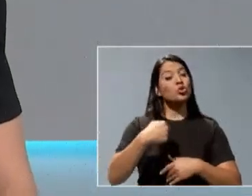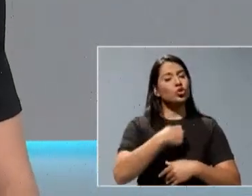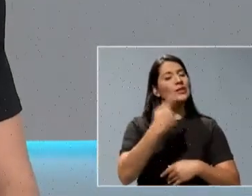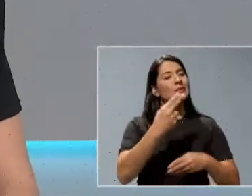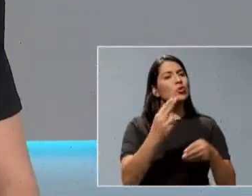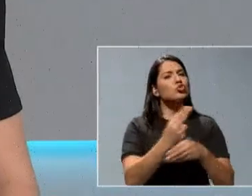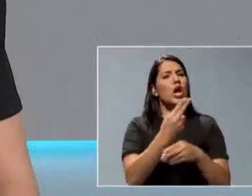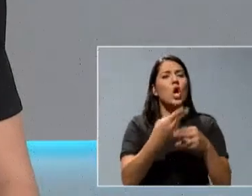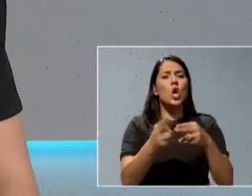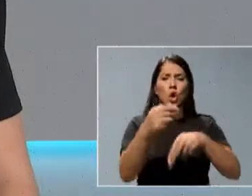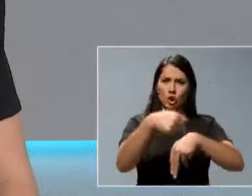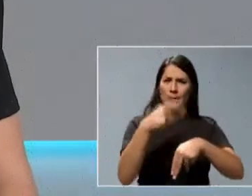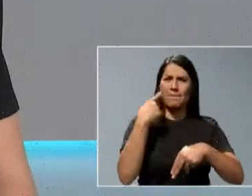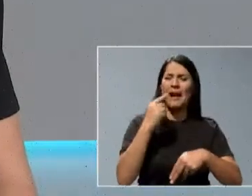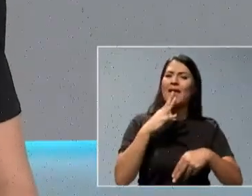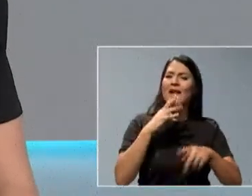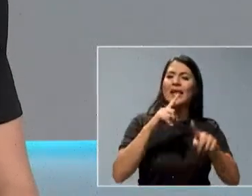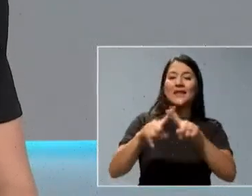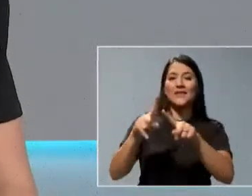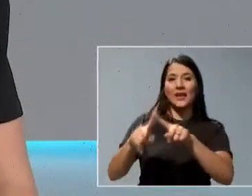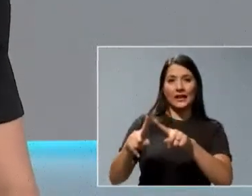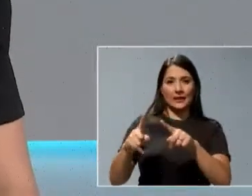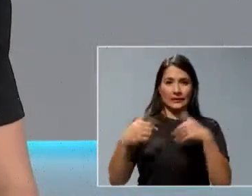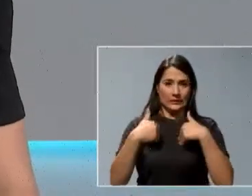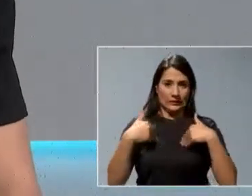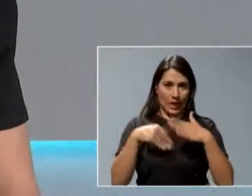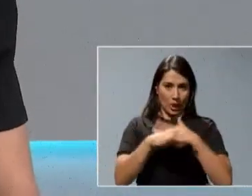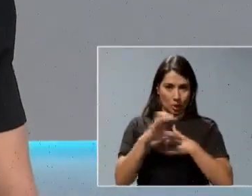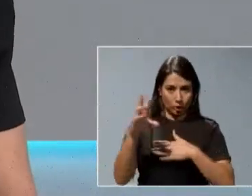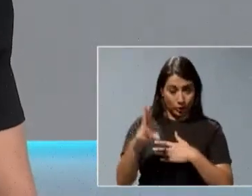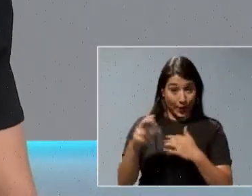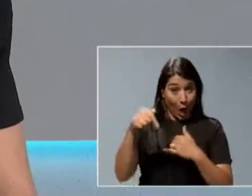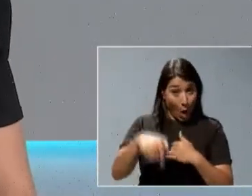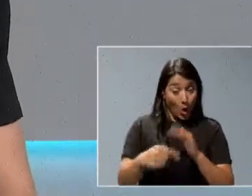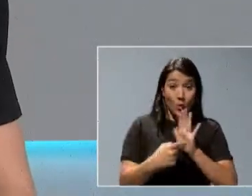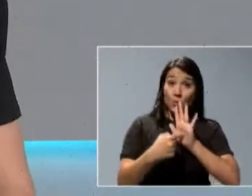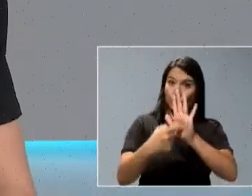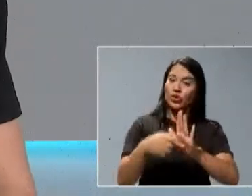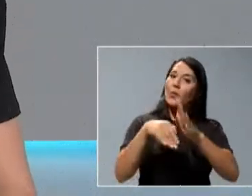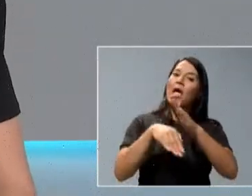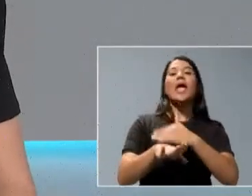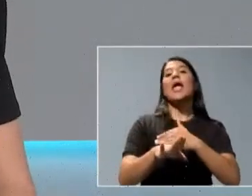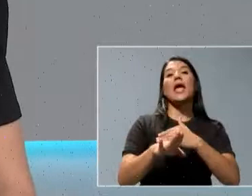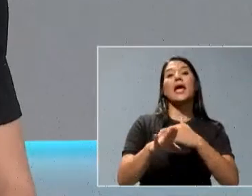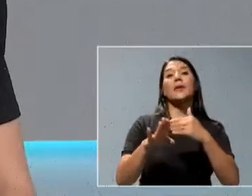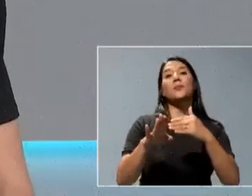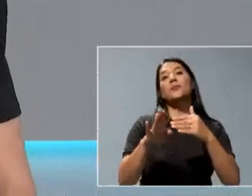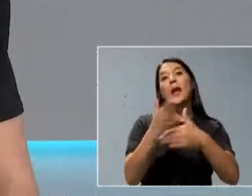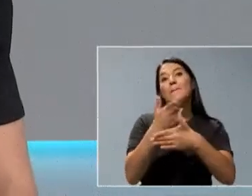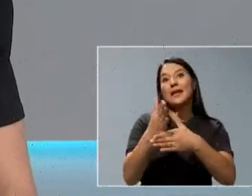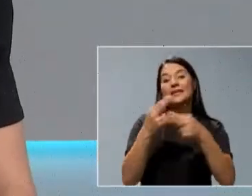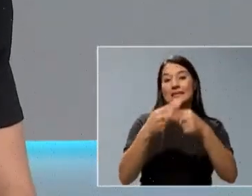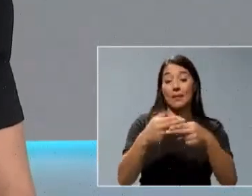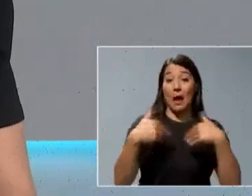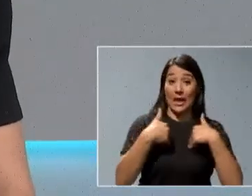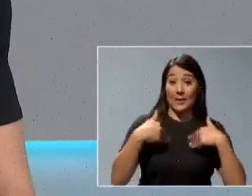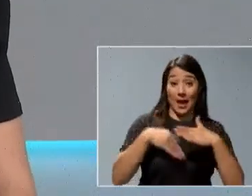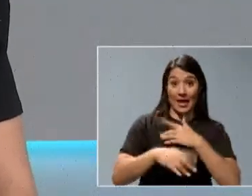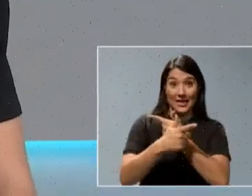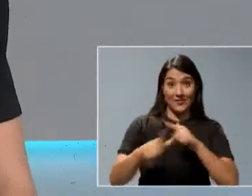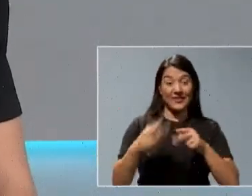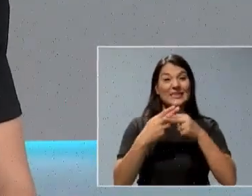para conocer las especies de vida silvestre en nuestro país. Hoy les mostramos en nuestra sección Animales en Libertad al oso